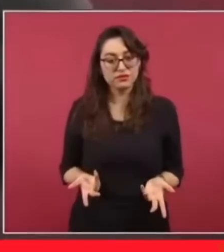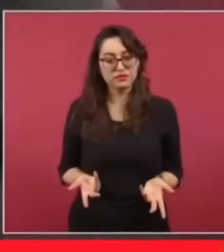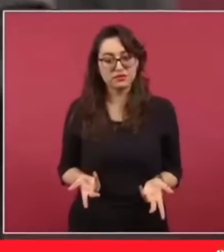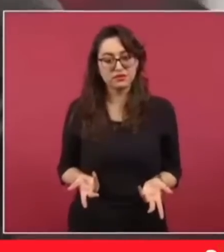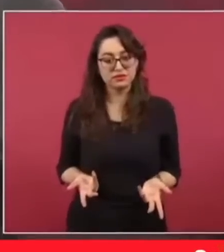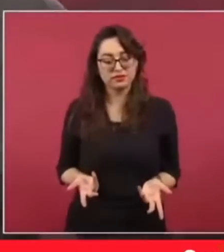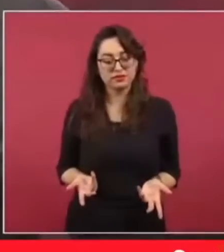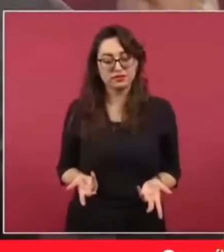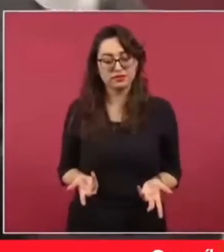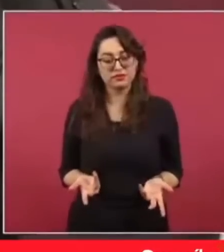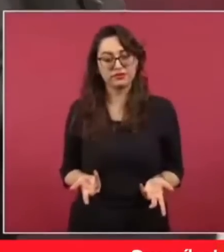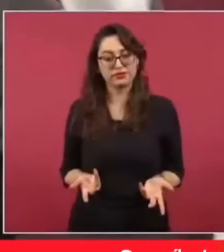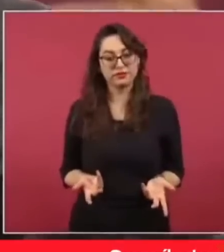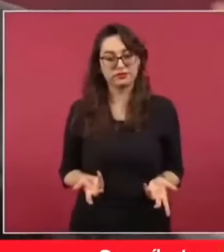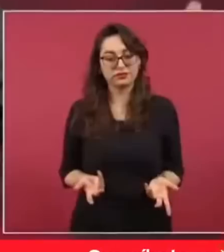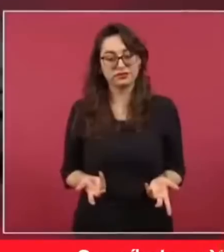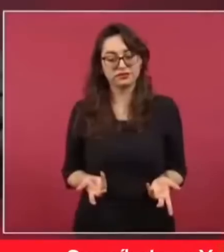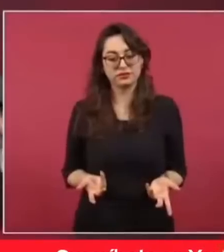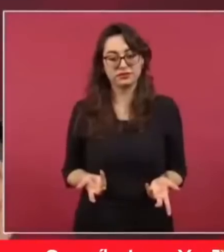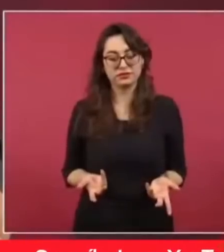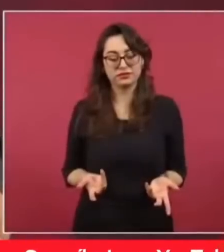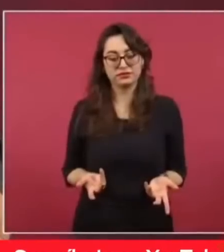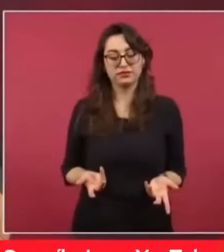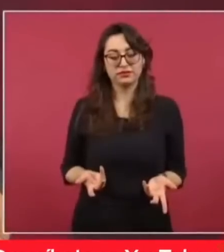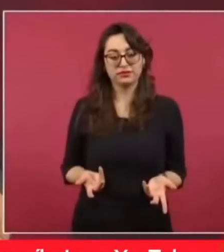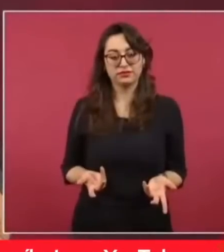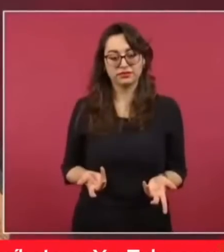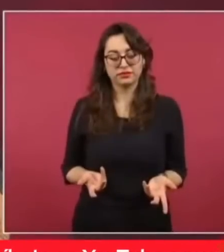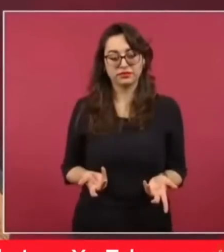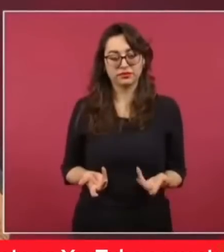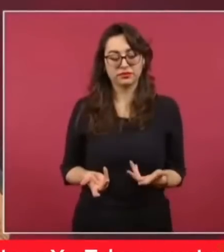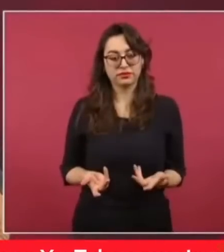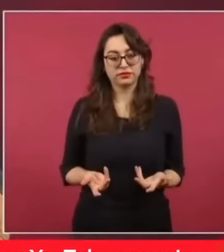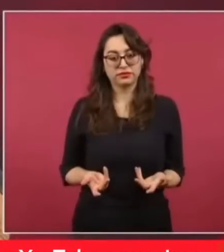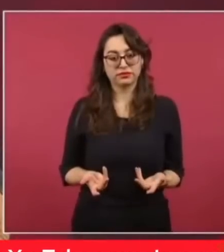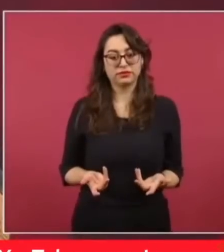es que se cuelguen